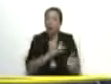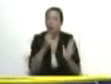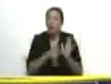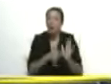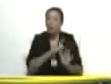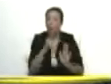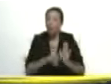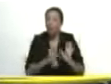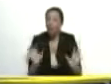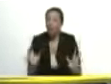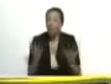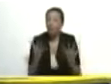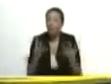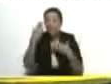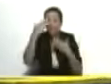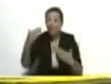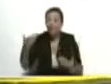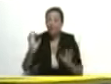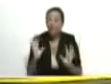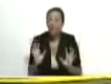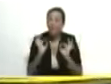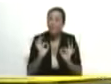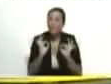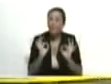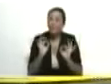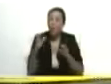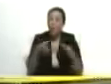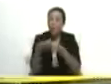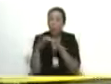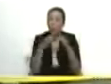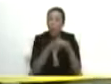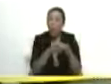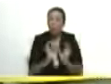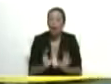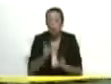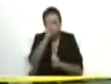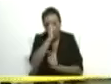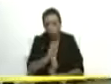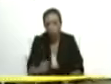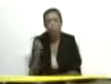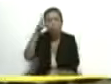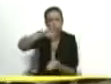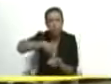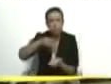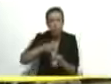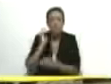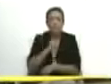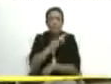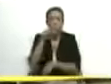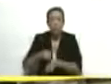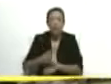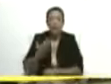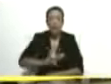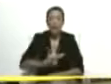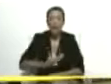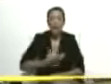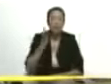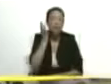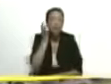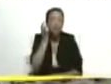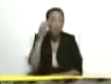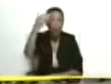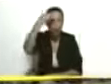correcto. Saludo, pues, de manera muy especial, nos honra con su presencia la alcaldesa de